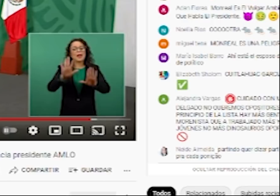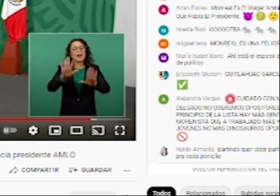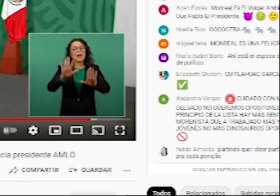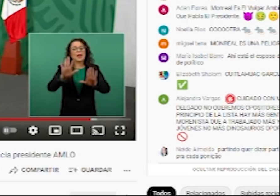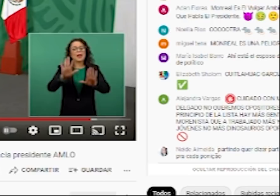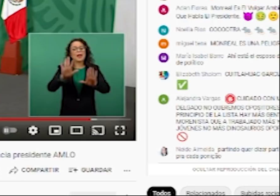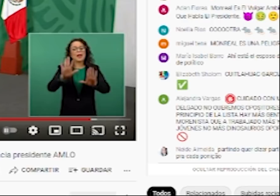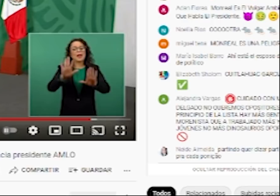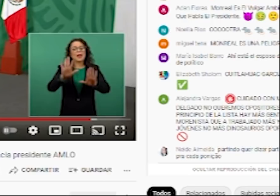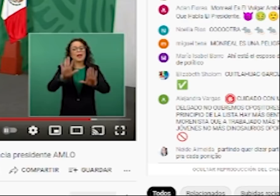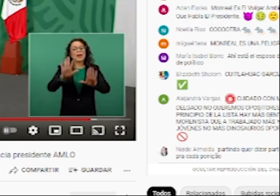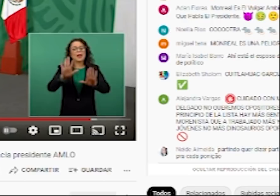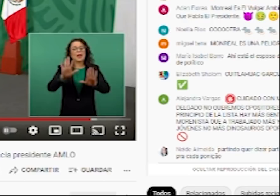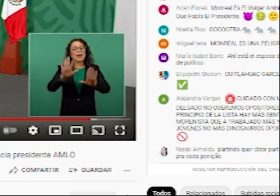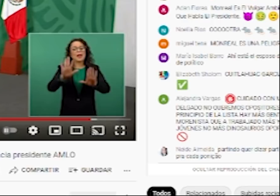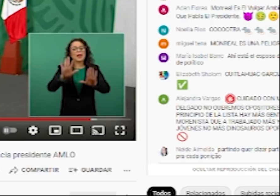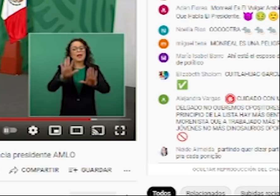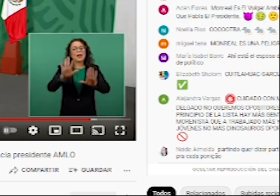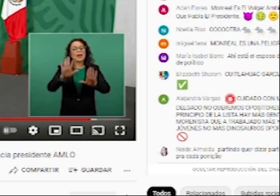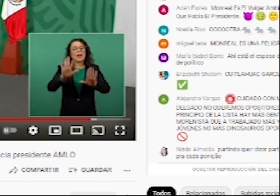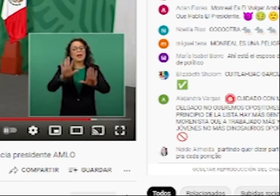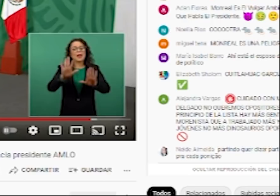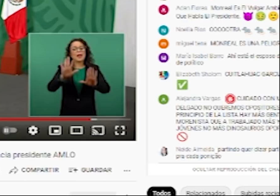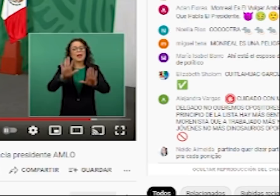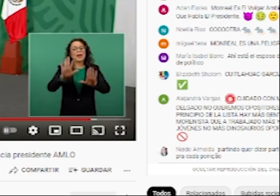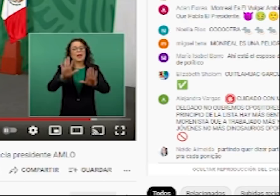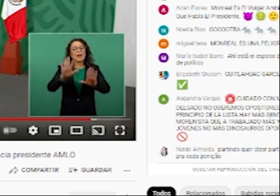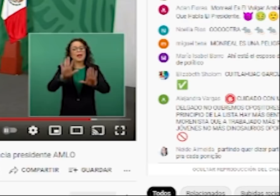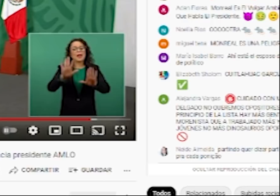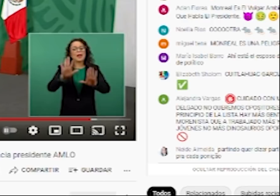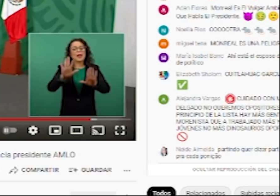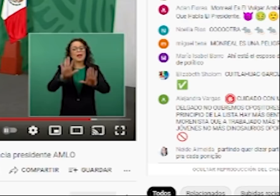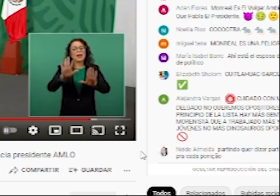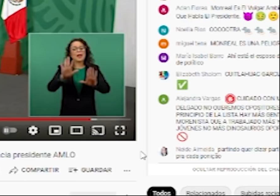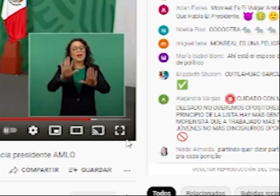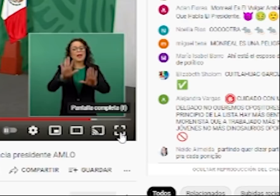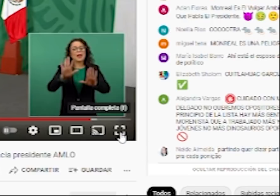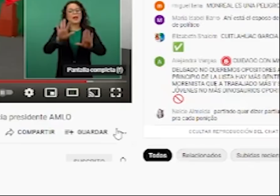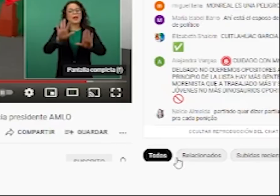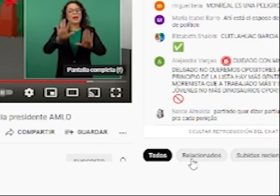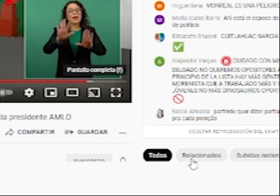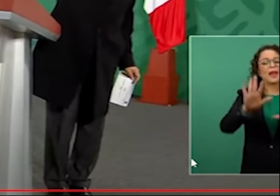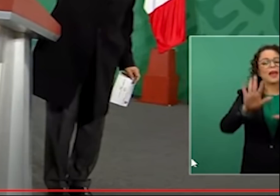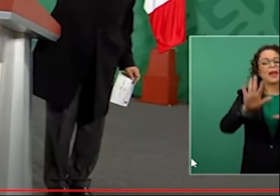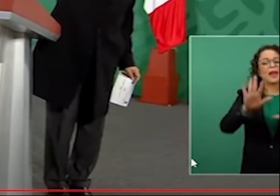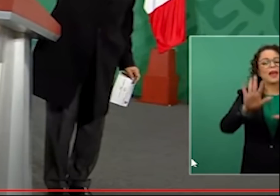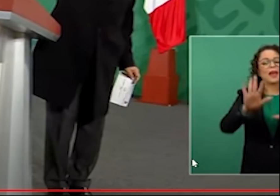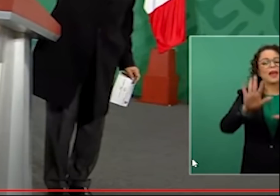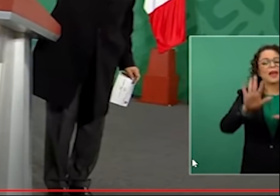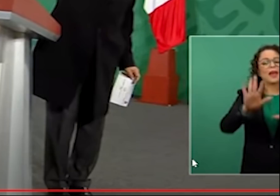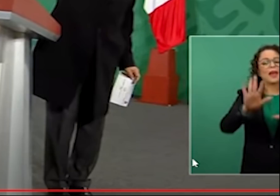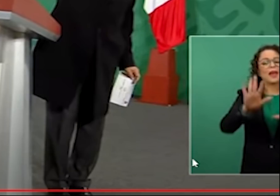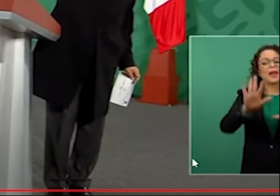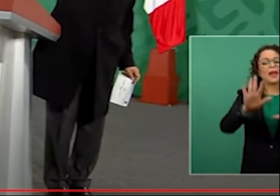los mexicanos. Y en este caso el INE recibió un recorte, porque al final lo que se gastan